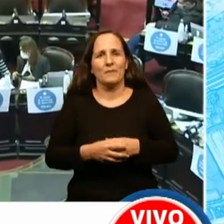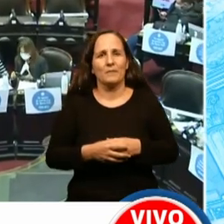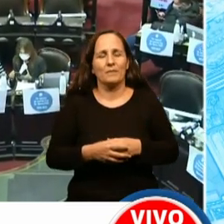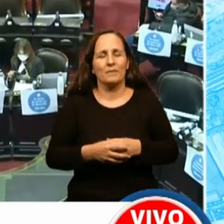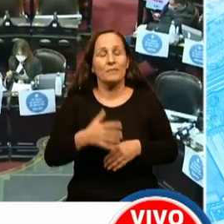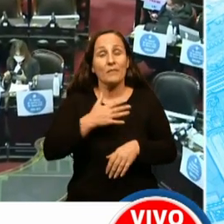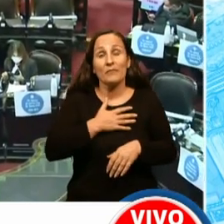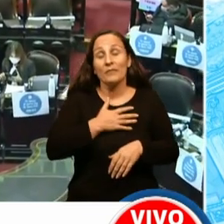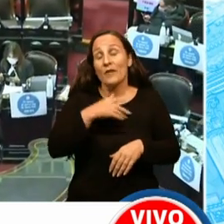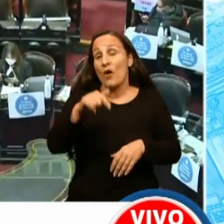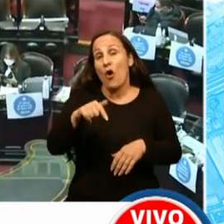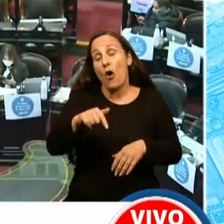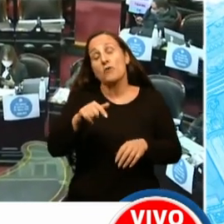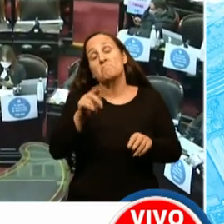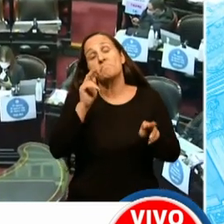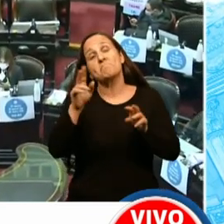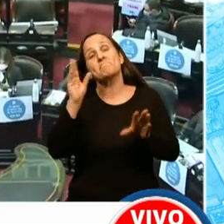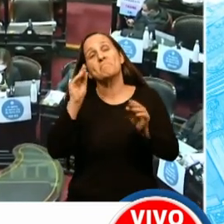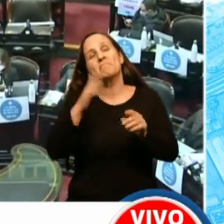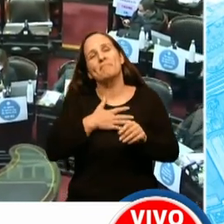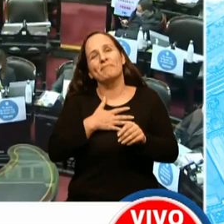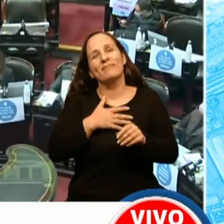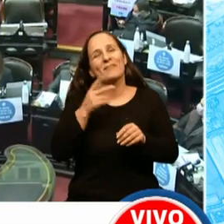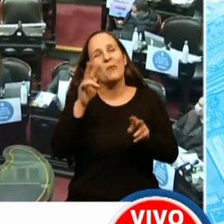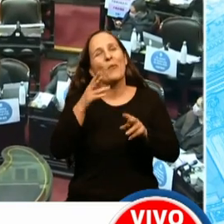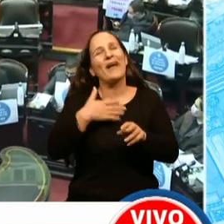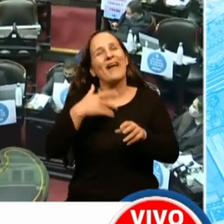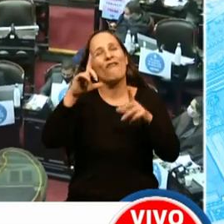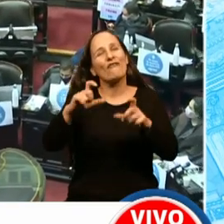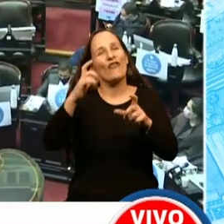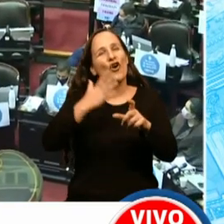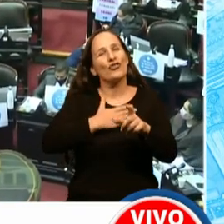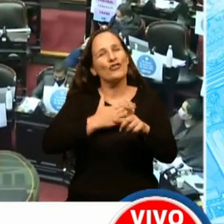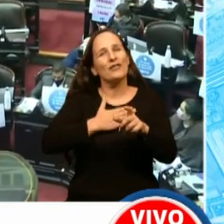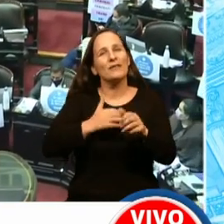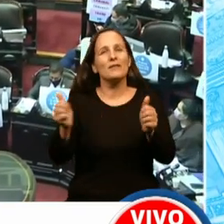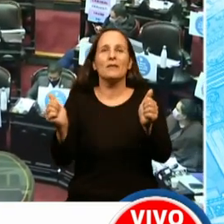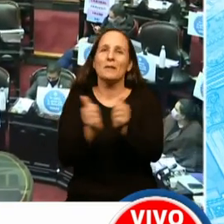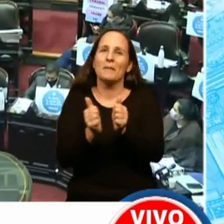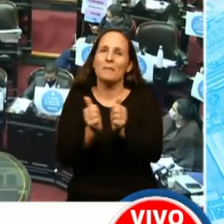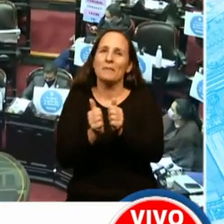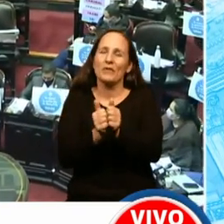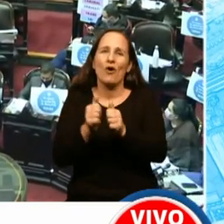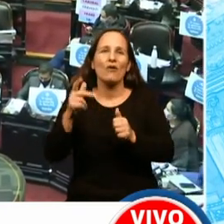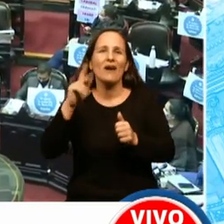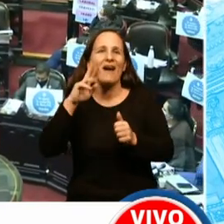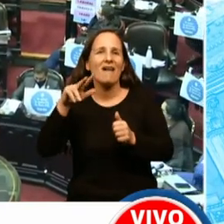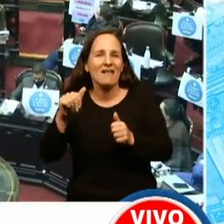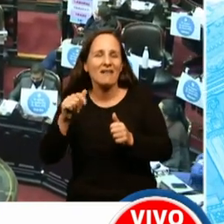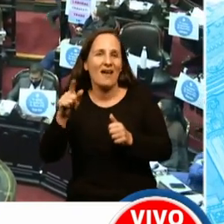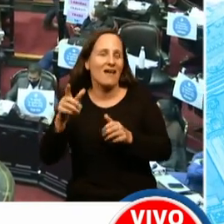hoy mientras las escuchaba porque mi última foto con karim y sole de la cooperativa